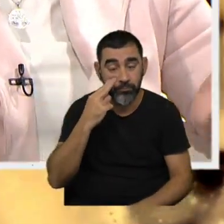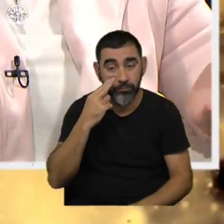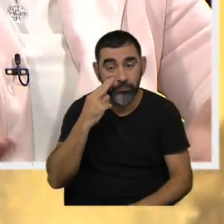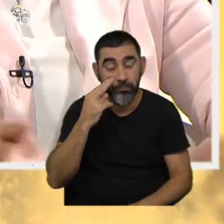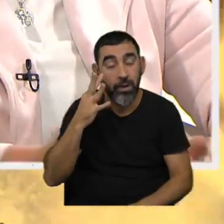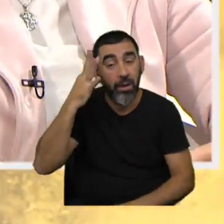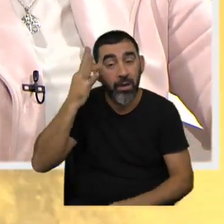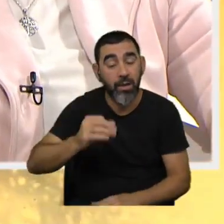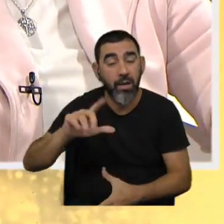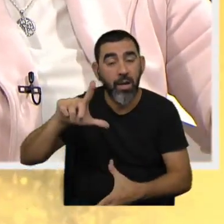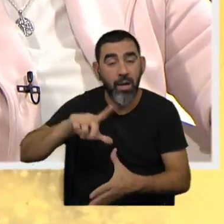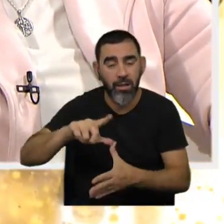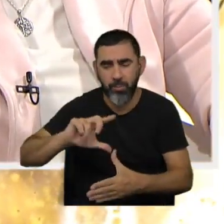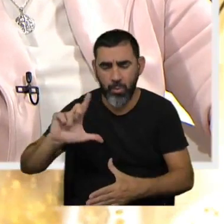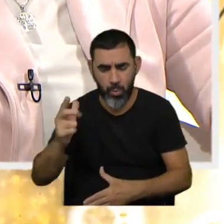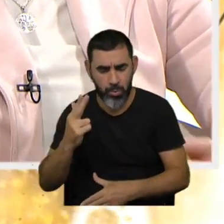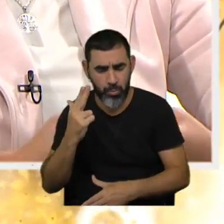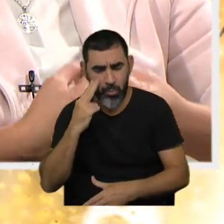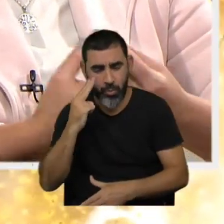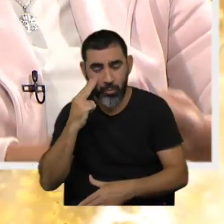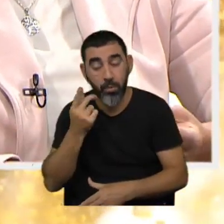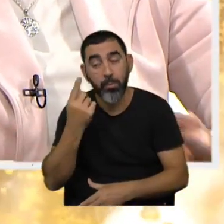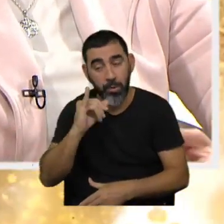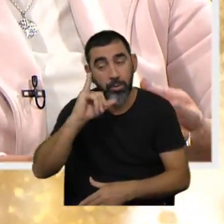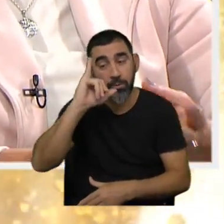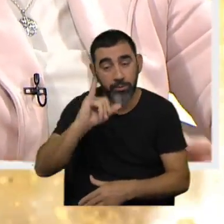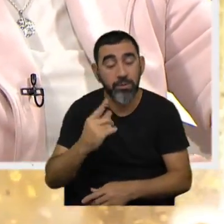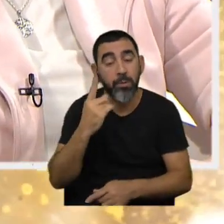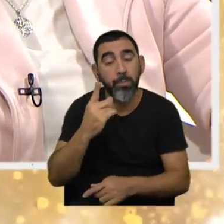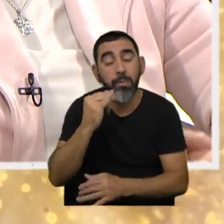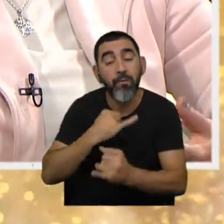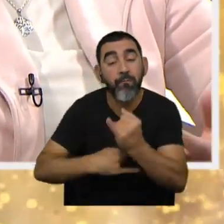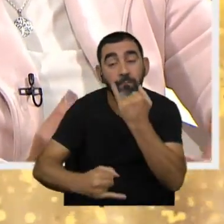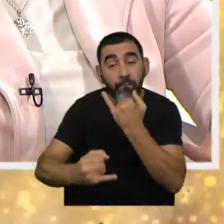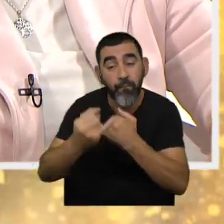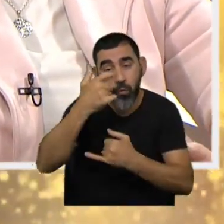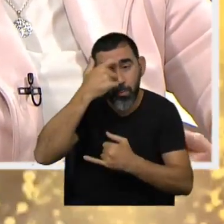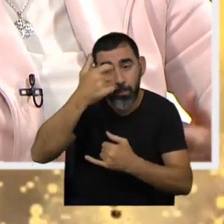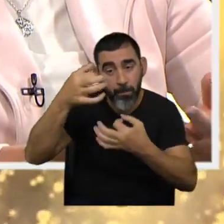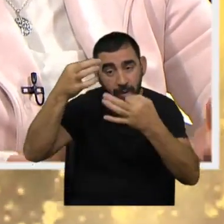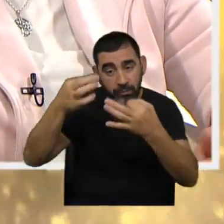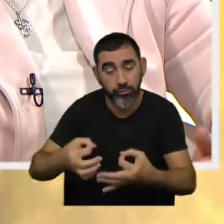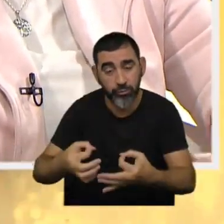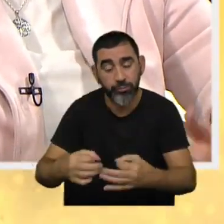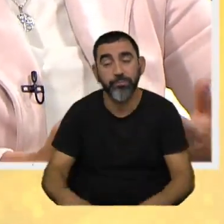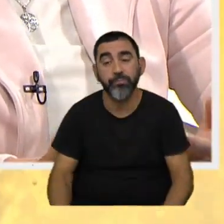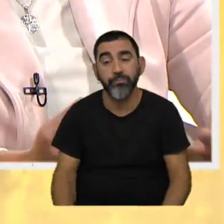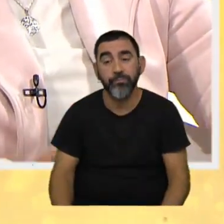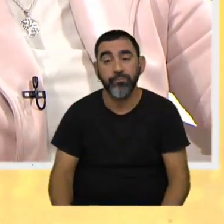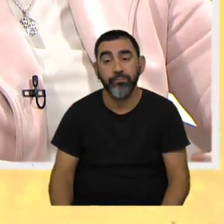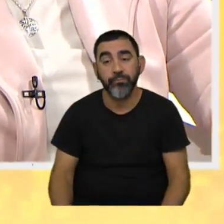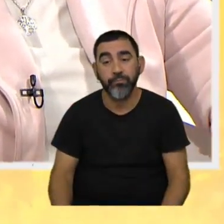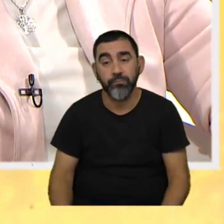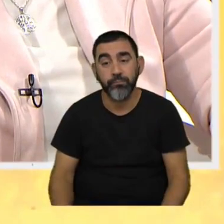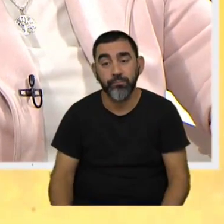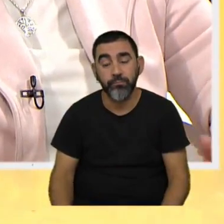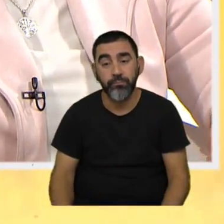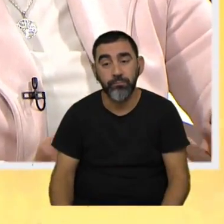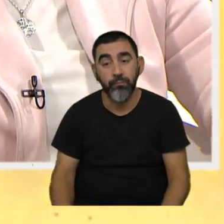creía que en Latinoamérica no estaba pasando. Entonces son los primeros datos científicos recabados de forma estandarizada que